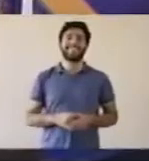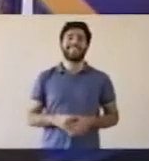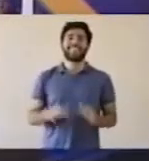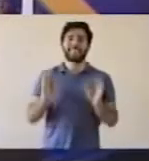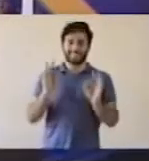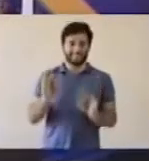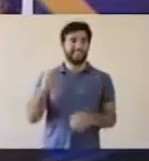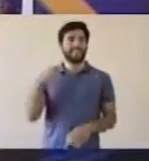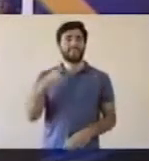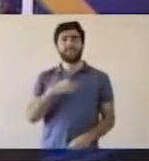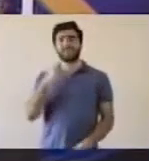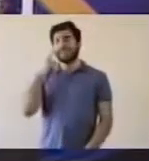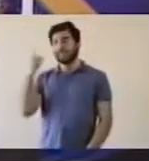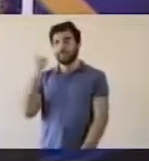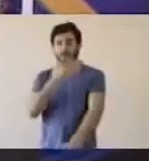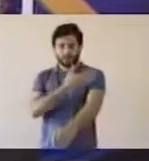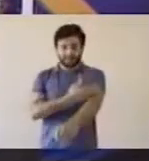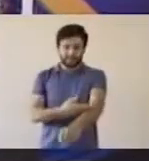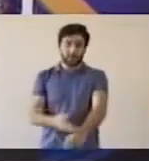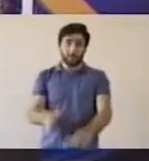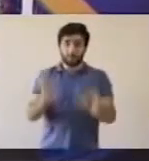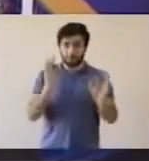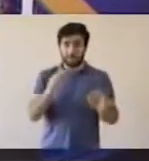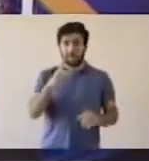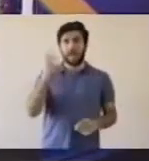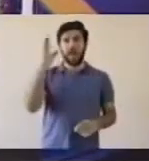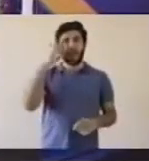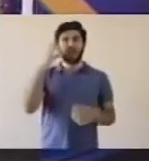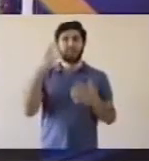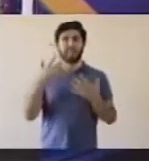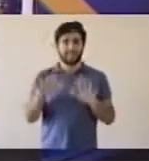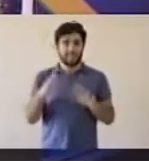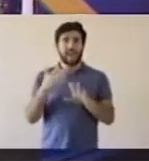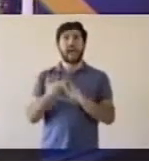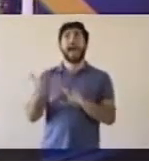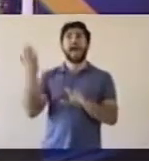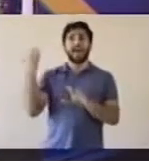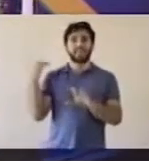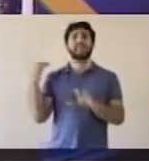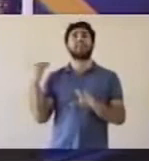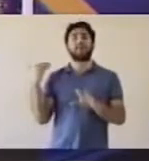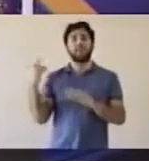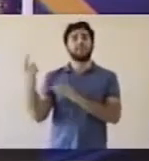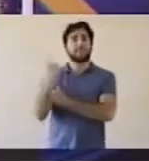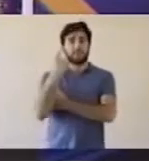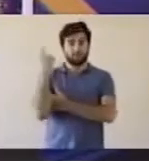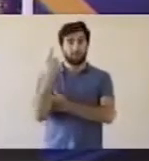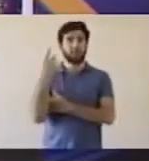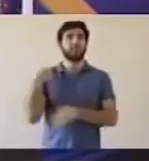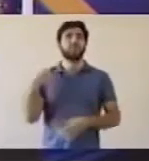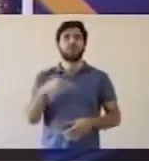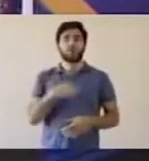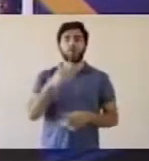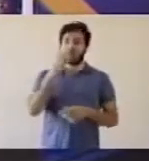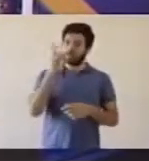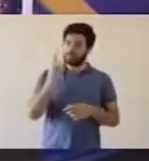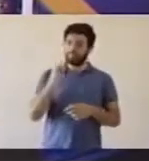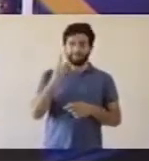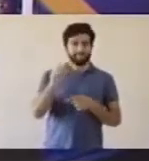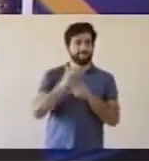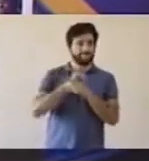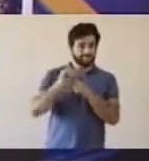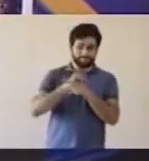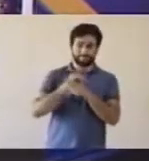Bueno, vamos a continuar. Ahora sí, que ya recordamos lo que hemos visto anteriormente, porque es importante